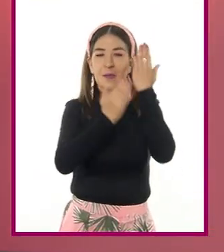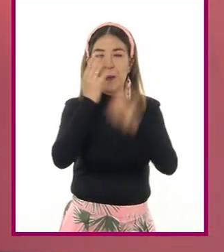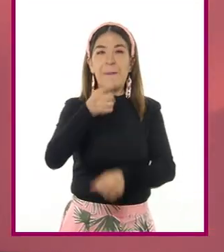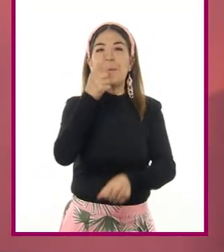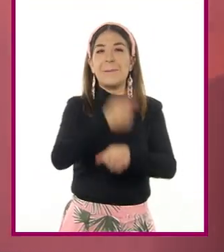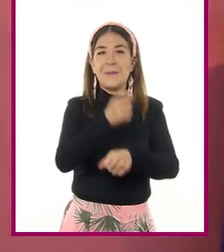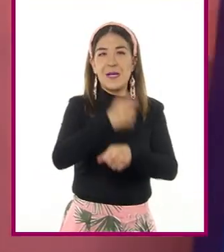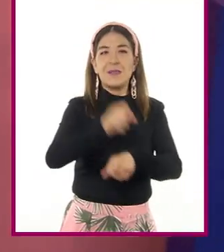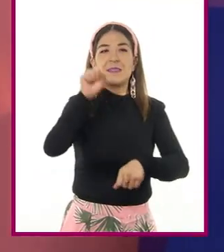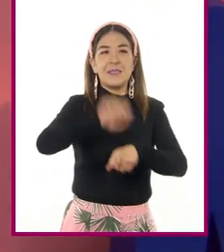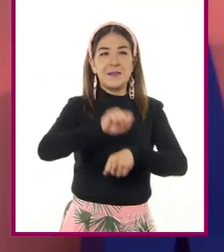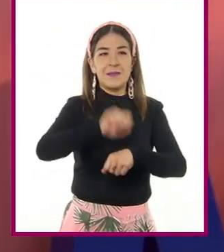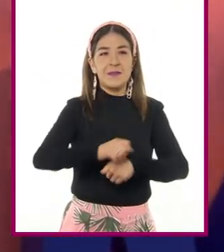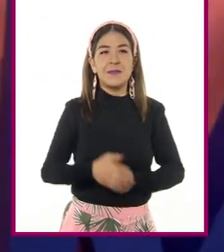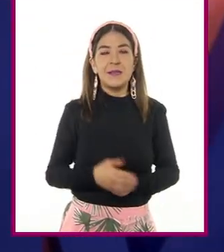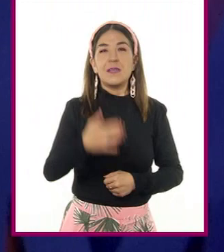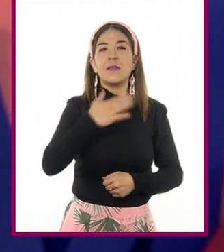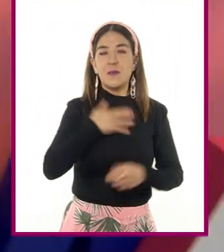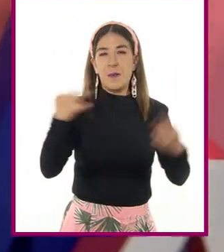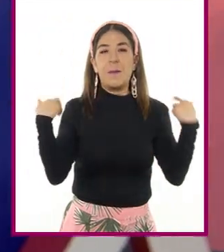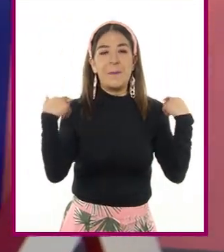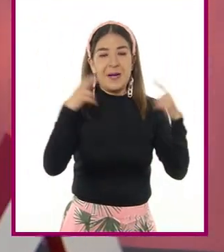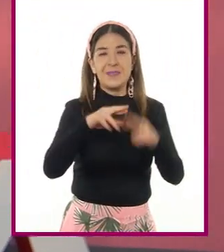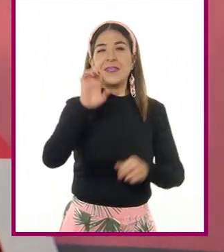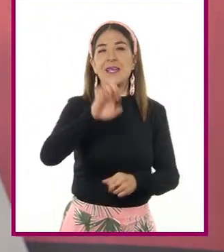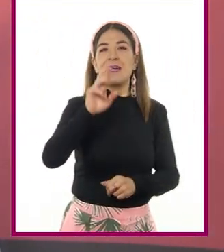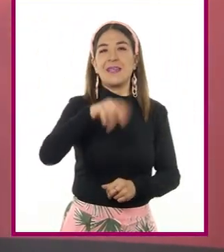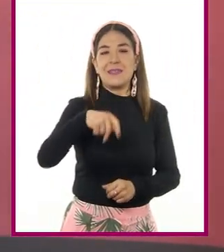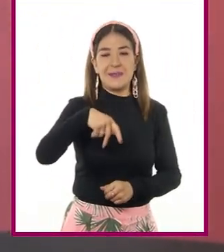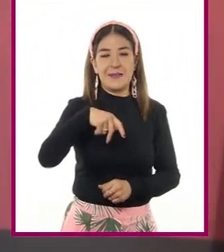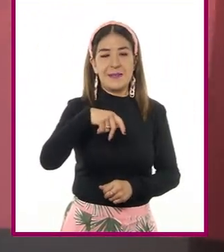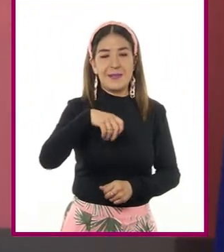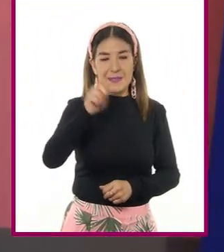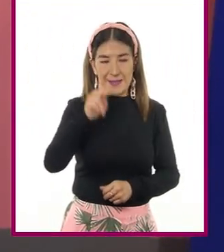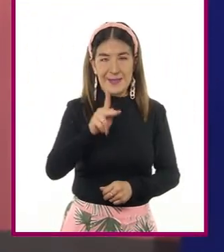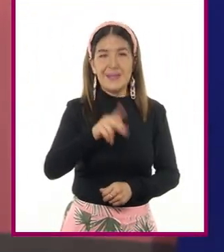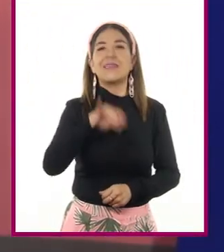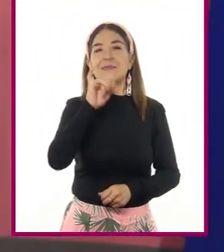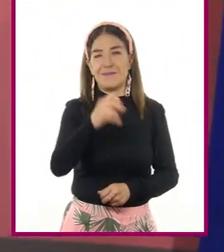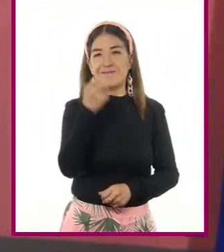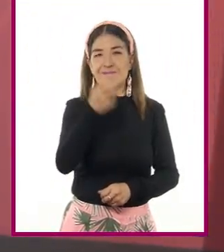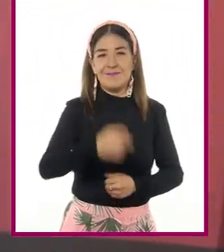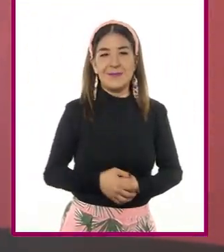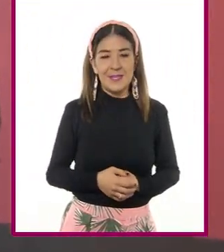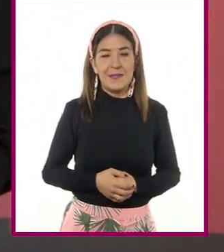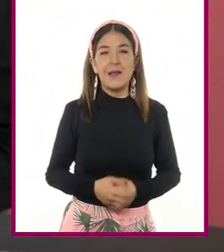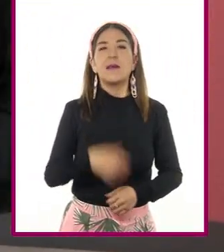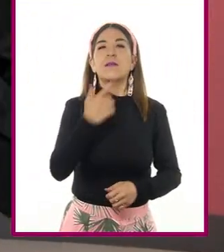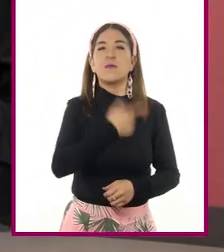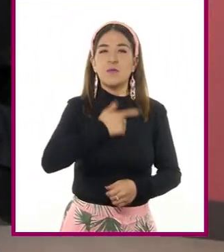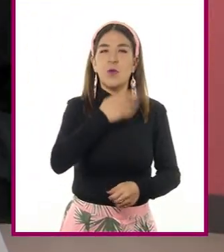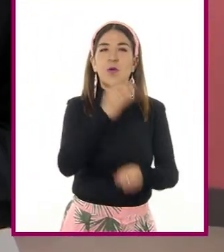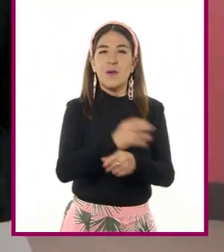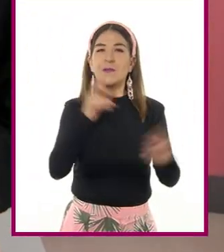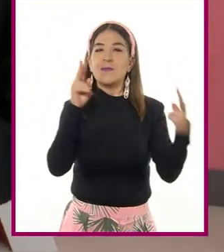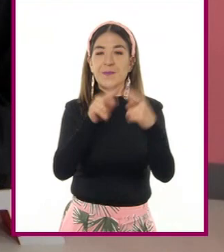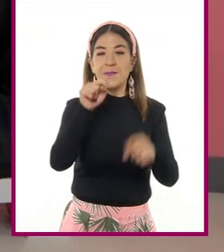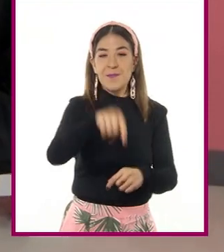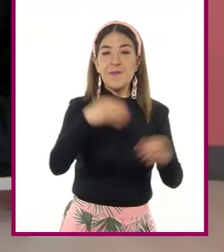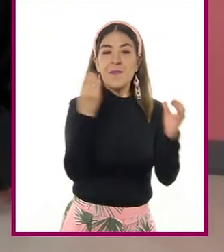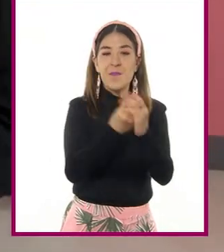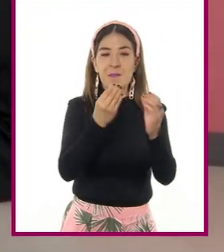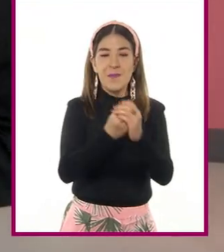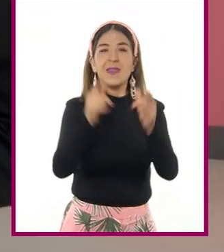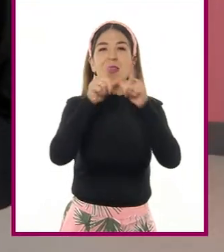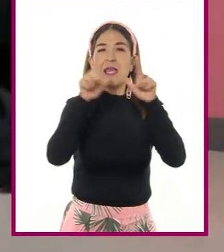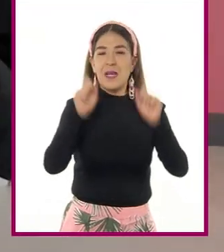grado de secundaria. Yo soy el profesor Eric Ruiz Ezástiga y efectivamente es un gusto encontrarnos por aquí en una sesión más